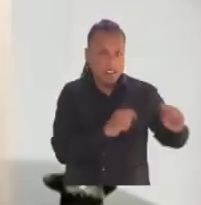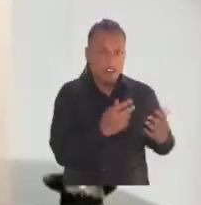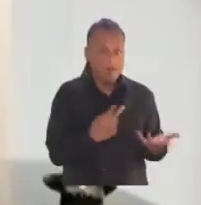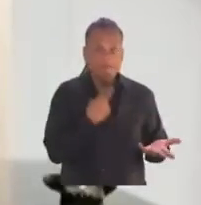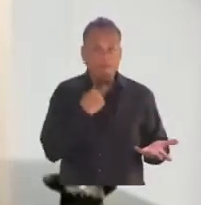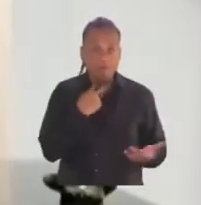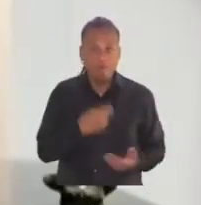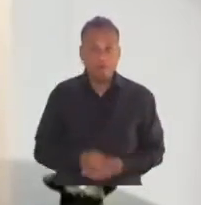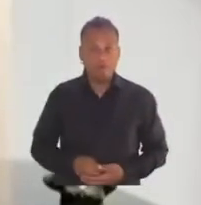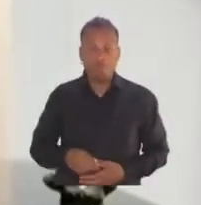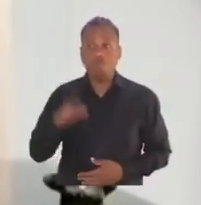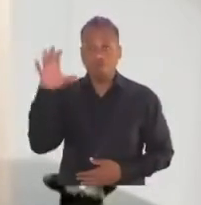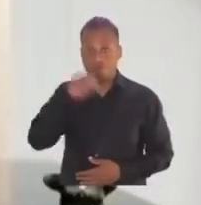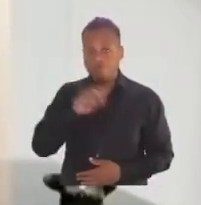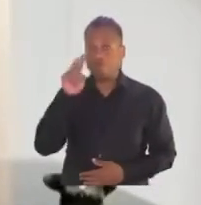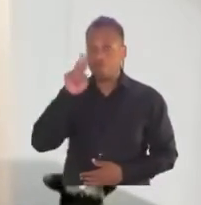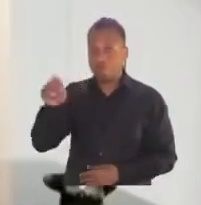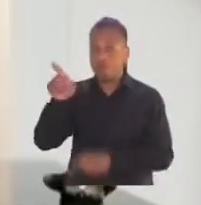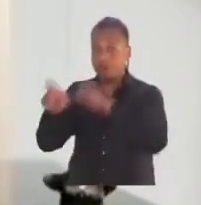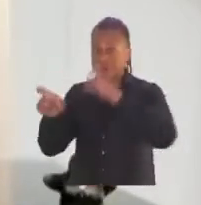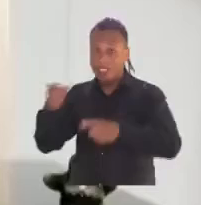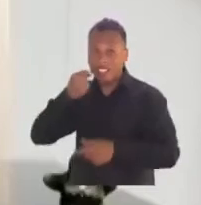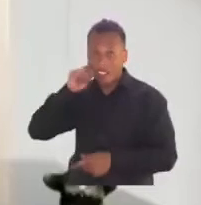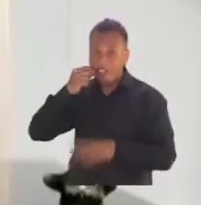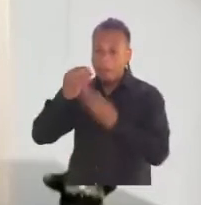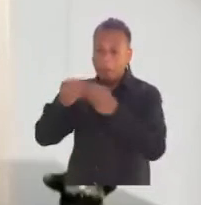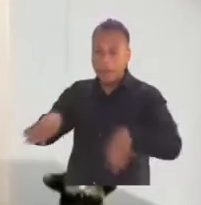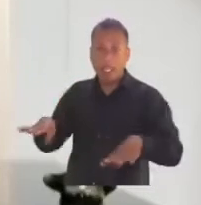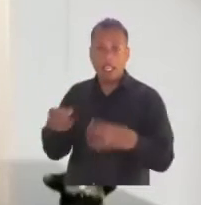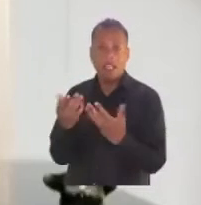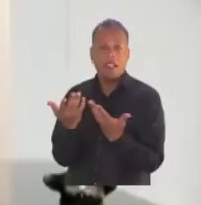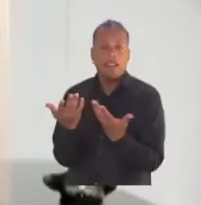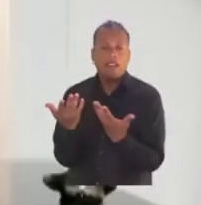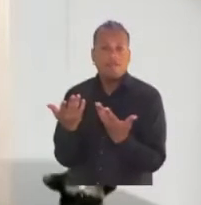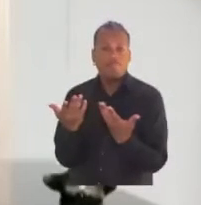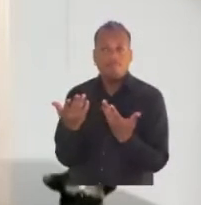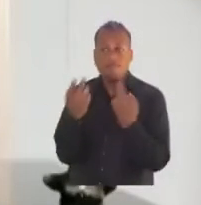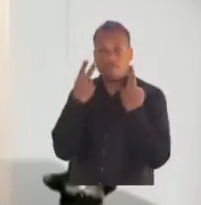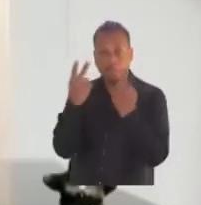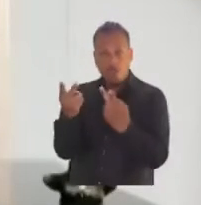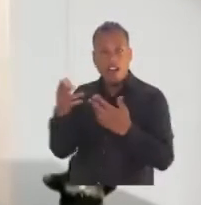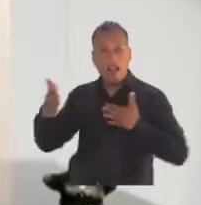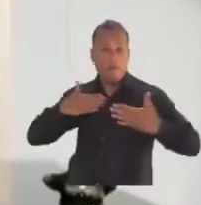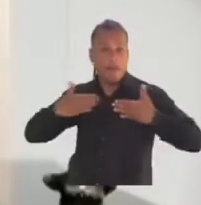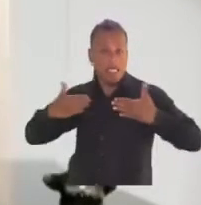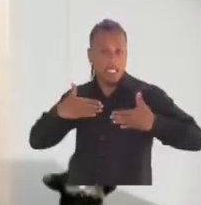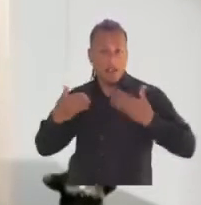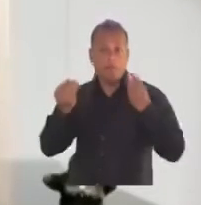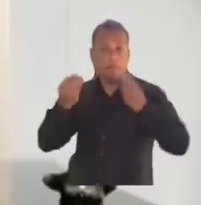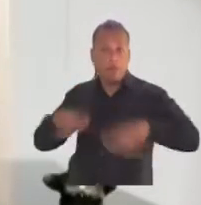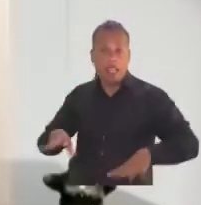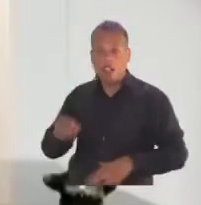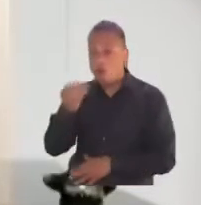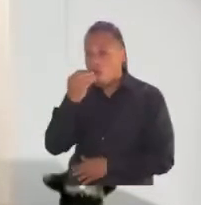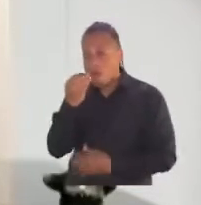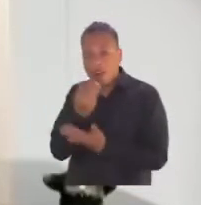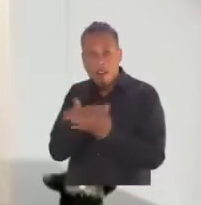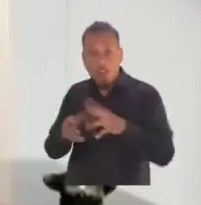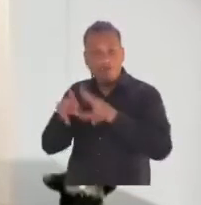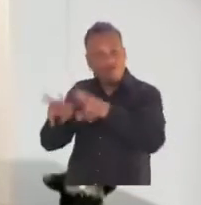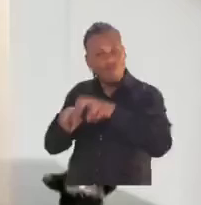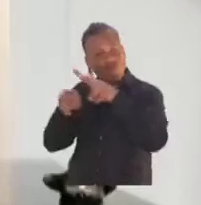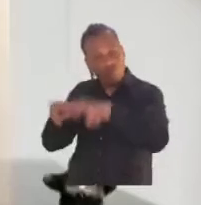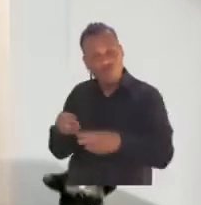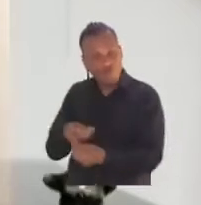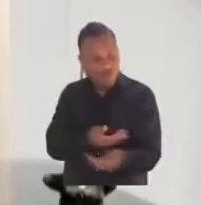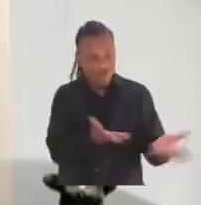los cafeteros han tenido pérdidas, cómo los campesinos han tenido que perder incluso sus víveres que tanto cosechan y que nos benefician